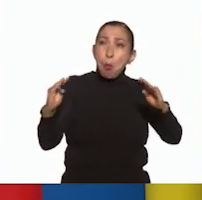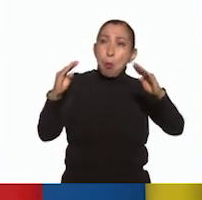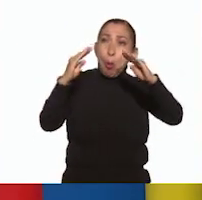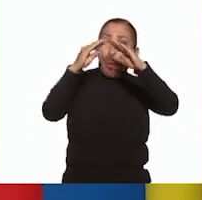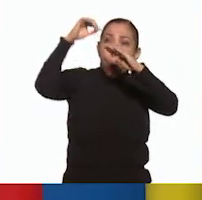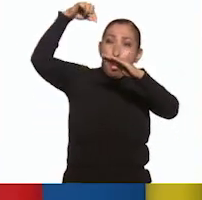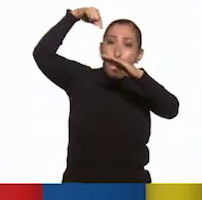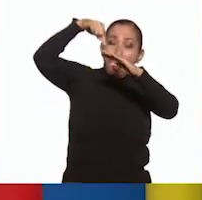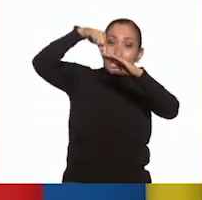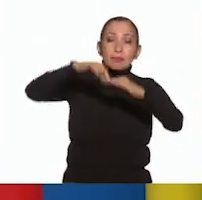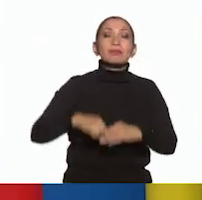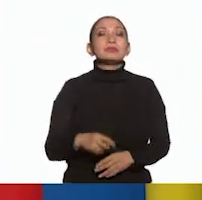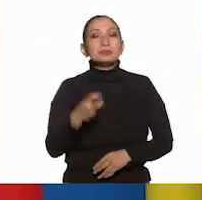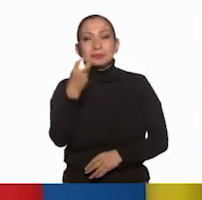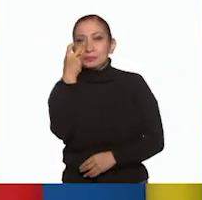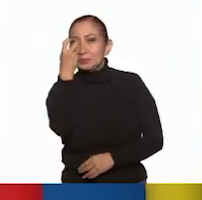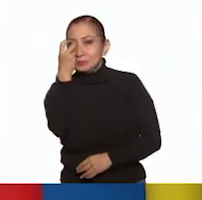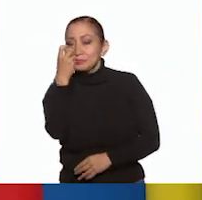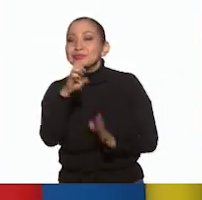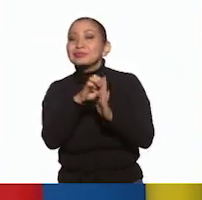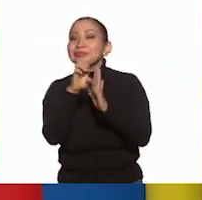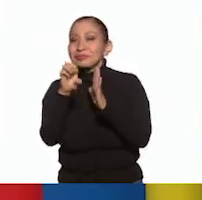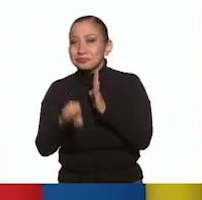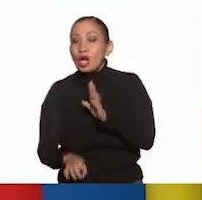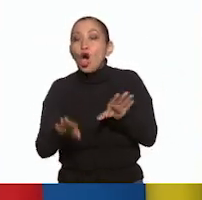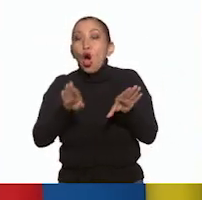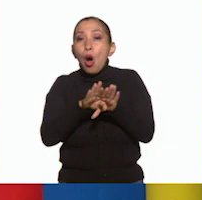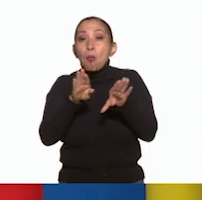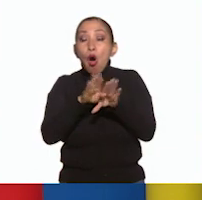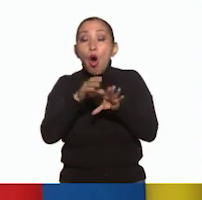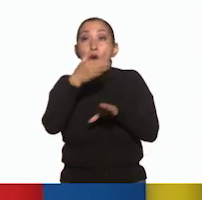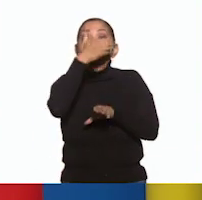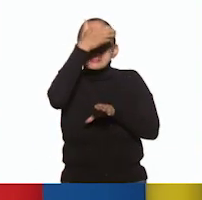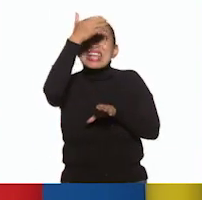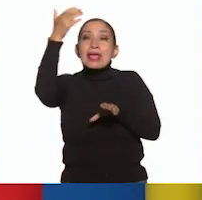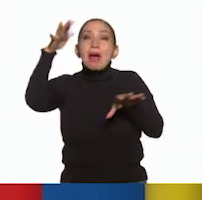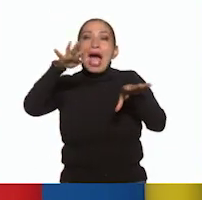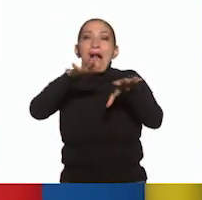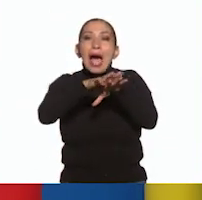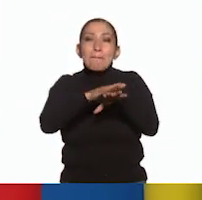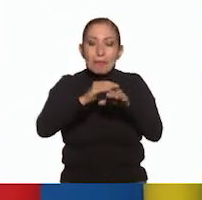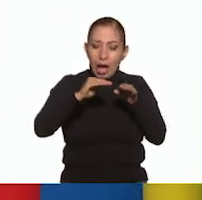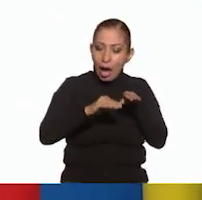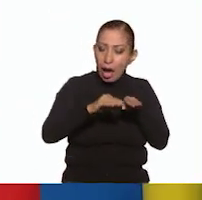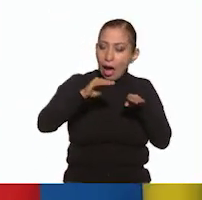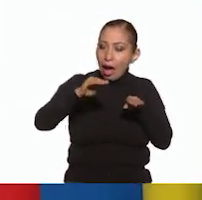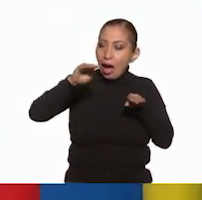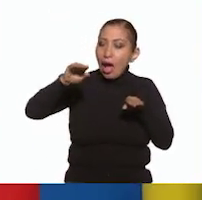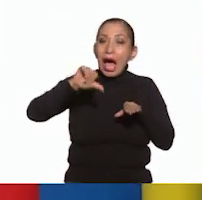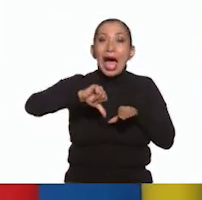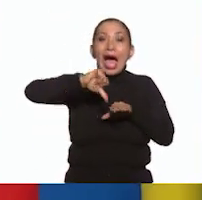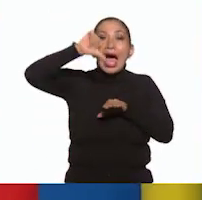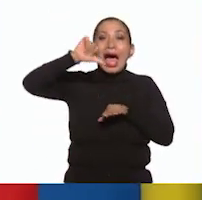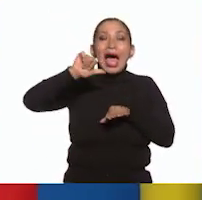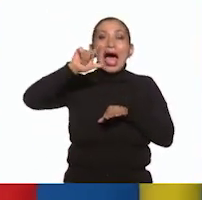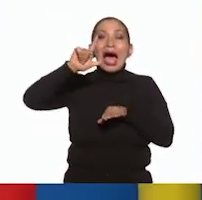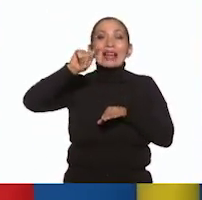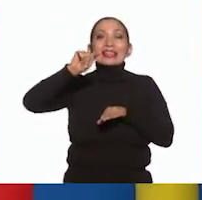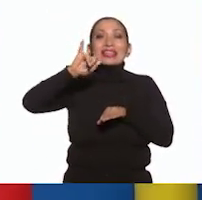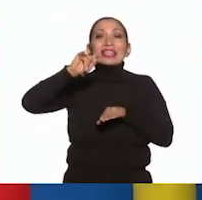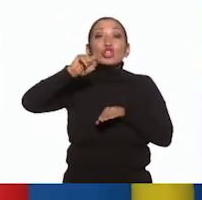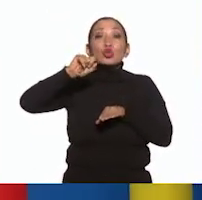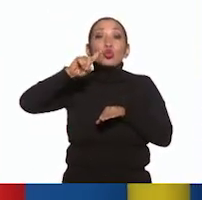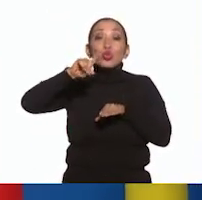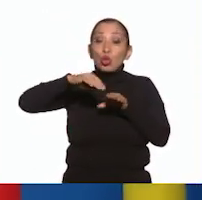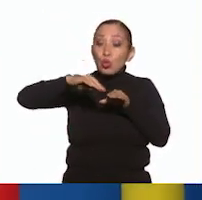bien, precisamente ese es un ejemplo de cómo el clima se modifica con la altitud. Ahora expliquemos